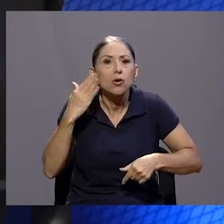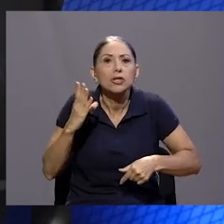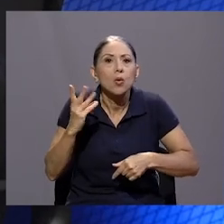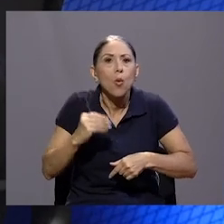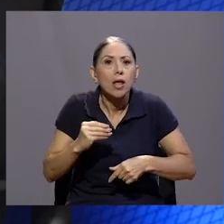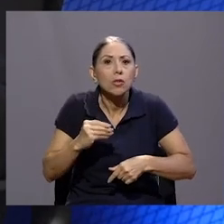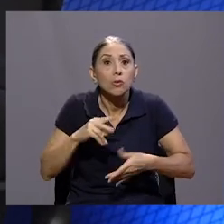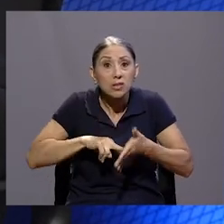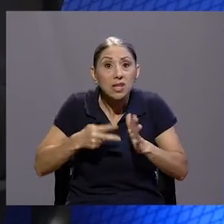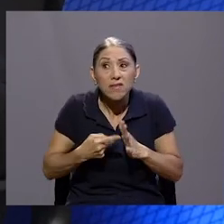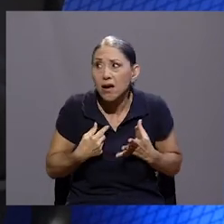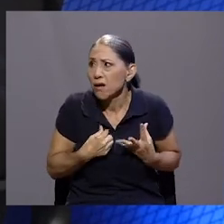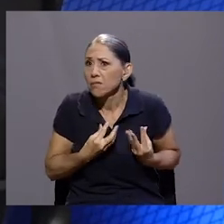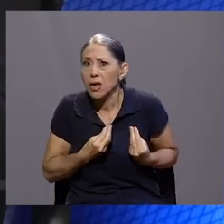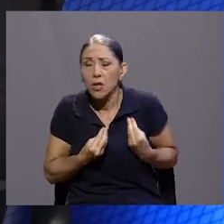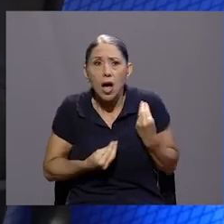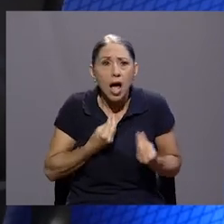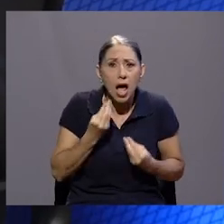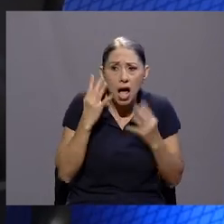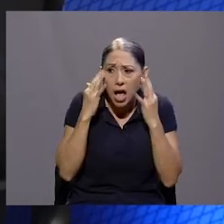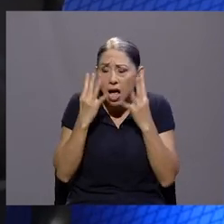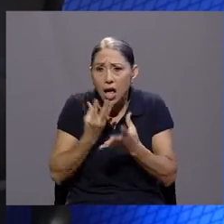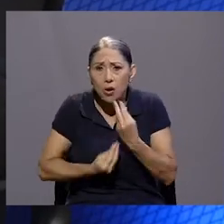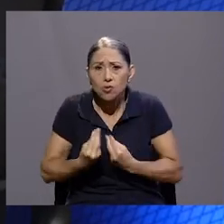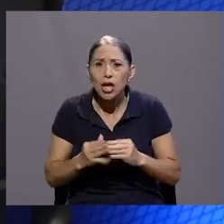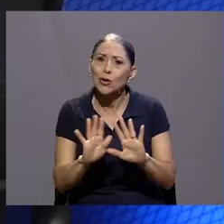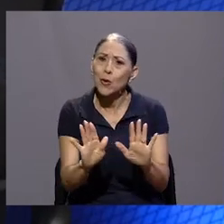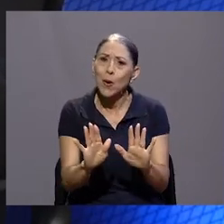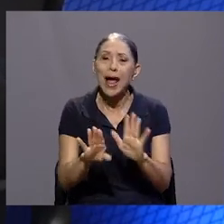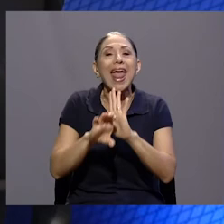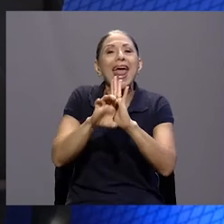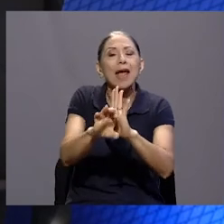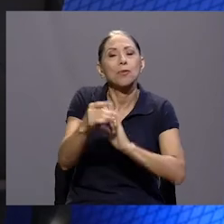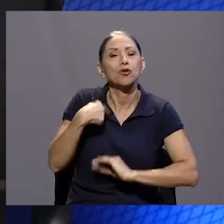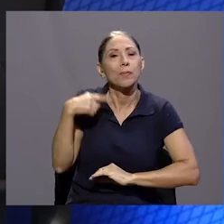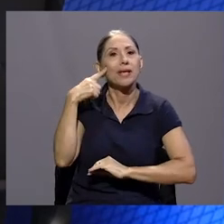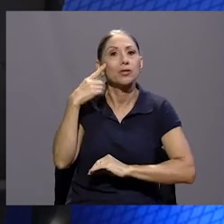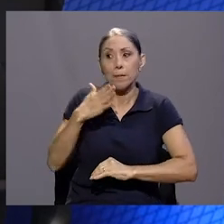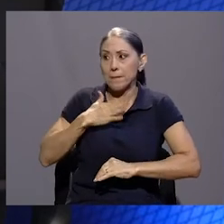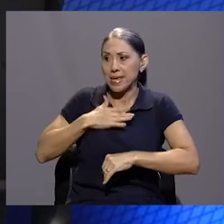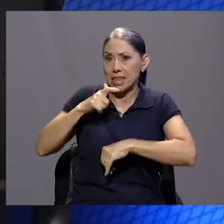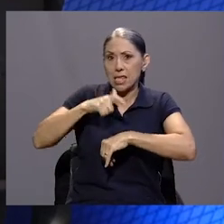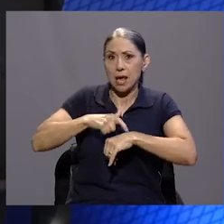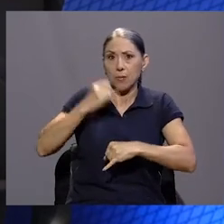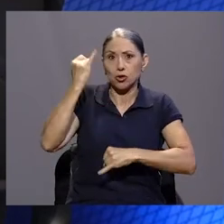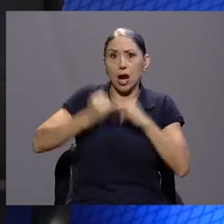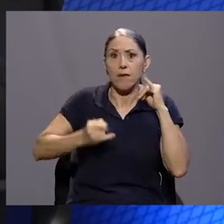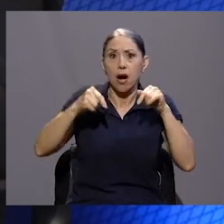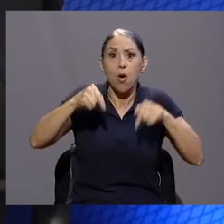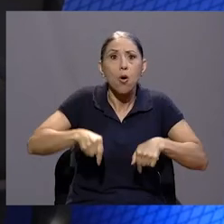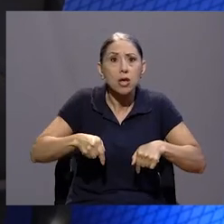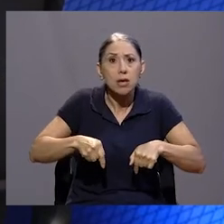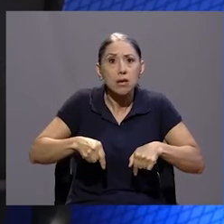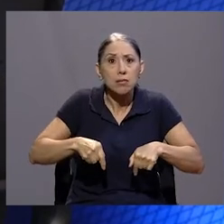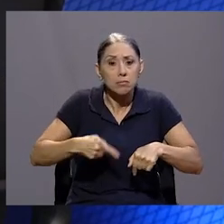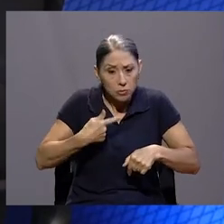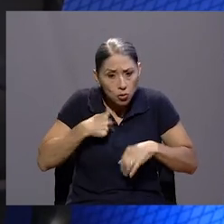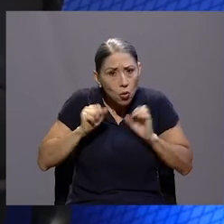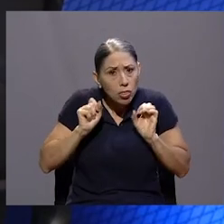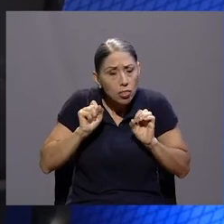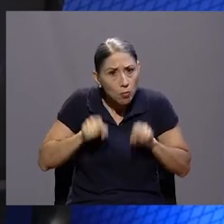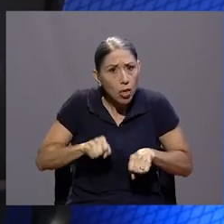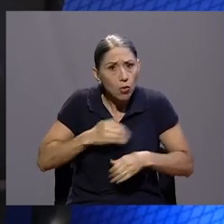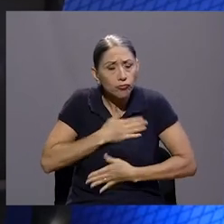para que yo diga ok si mi tiempo se acaba hoy por las razones que sean lo disfrute realmente valore a quienes tenían